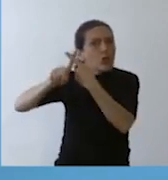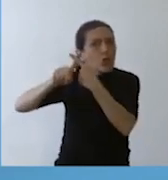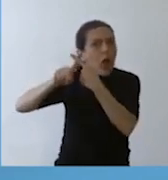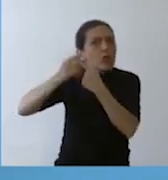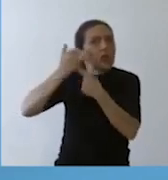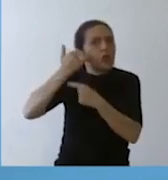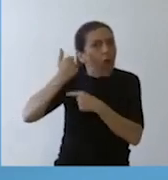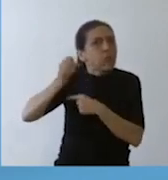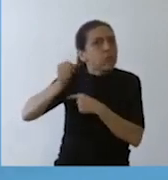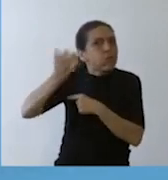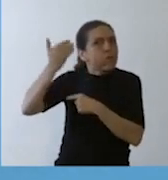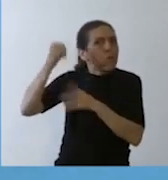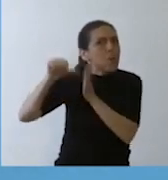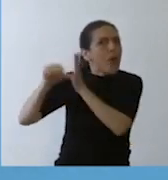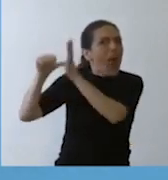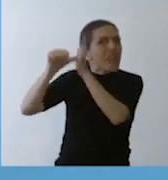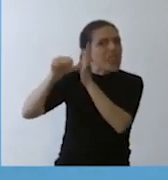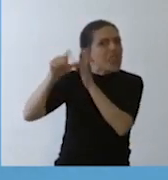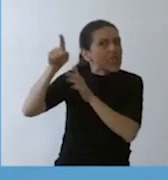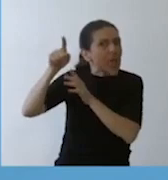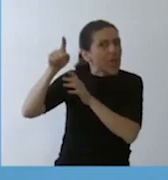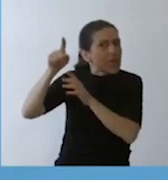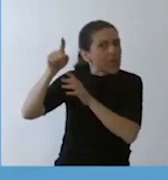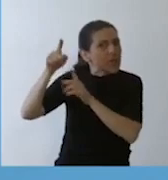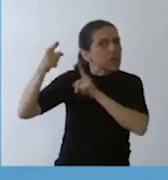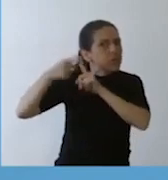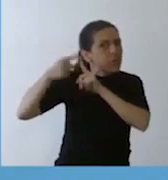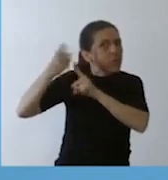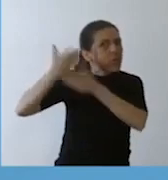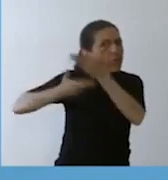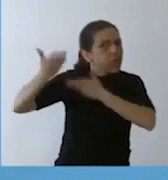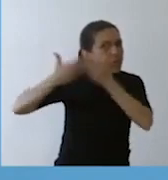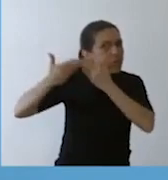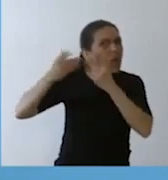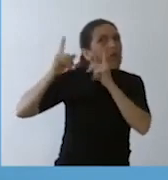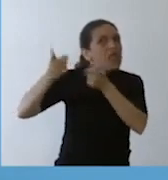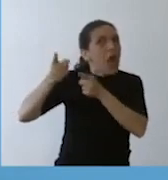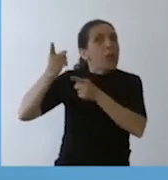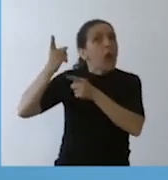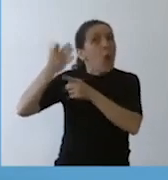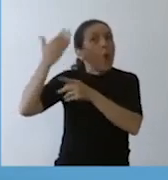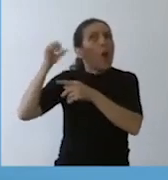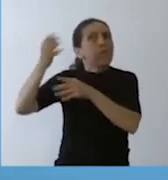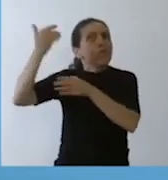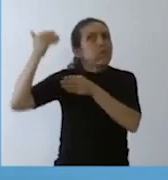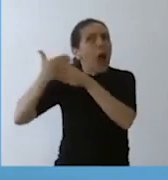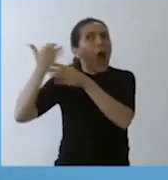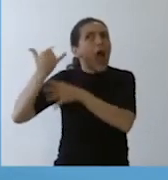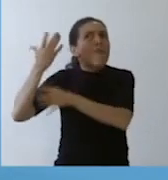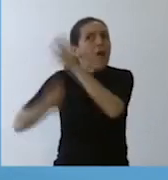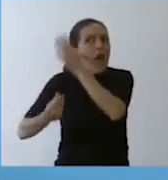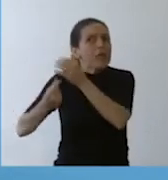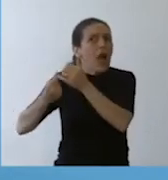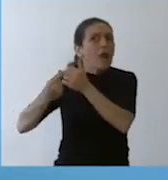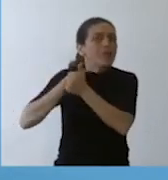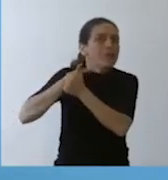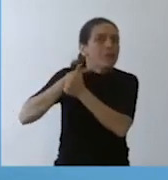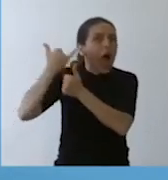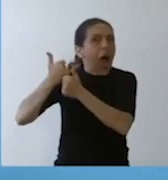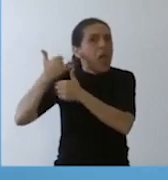este problema antes que nosotros, aprendiendo de sus aciertos y también de sus errores. En ese sentido, para nosotros es una